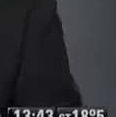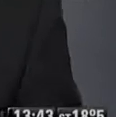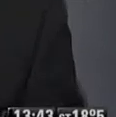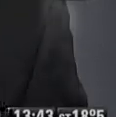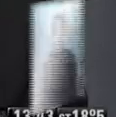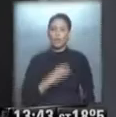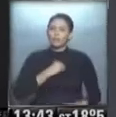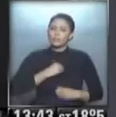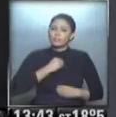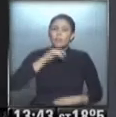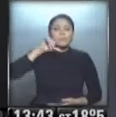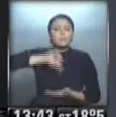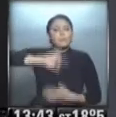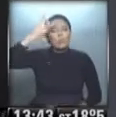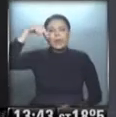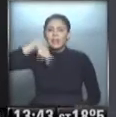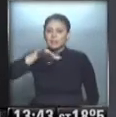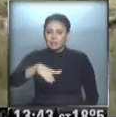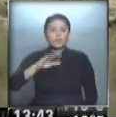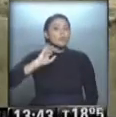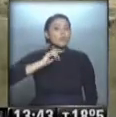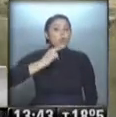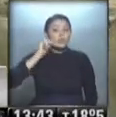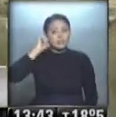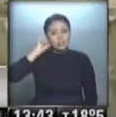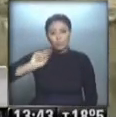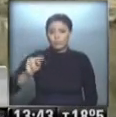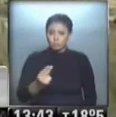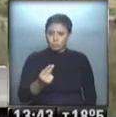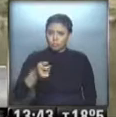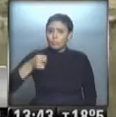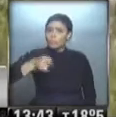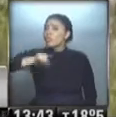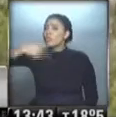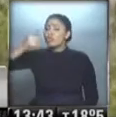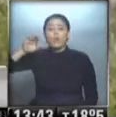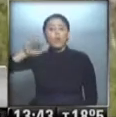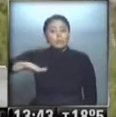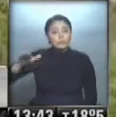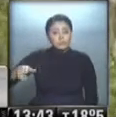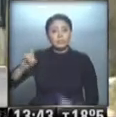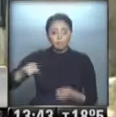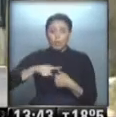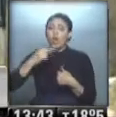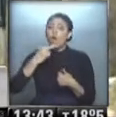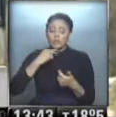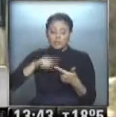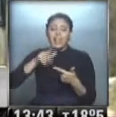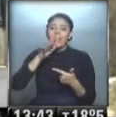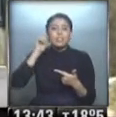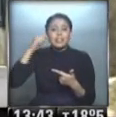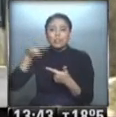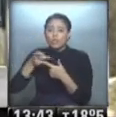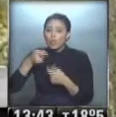formaciones de uruguay por el asesinato de un chico de 11 años cometidos por otros dos chicos de 11 y 14